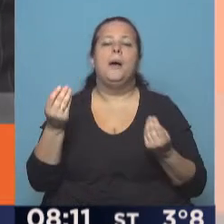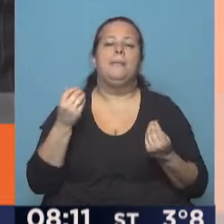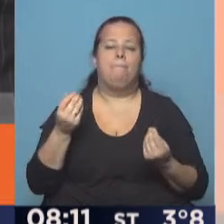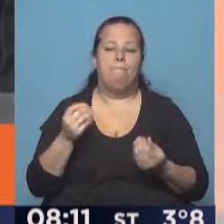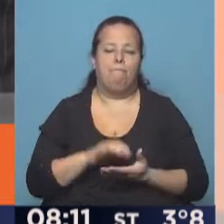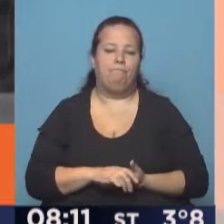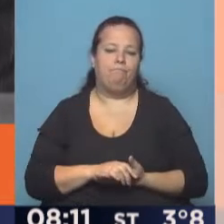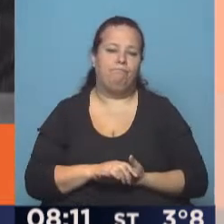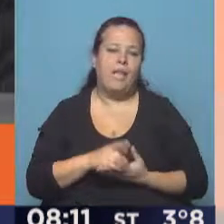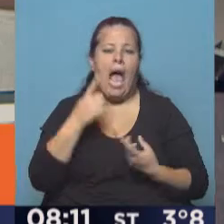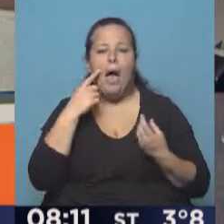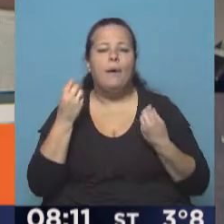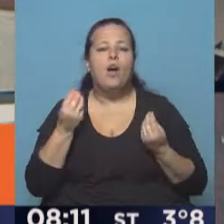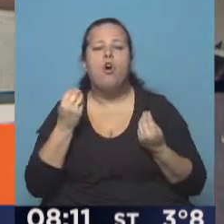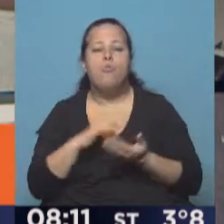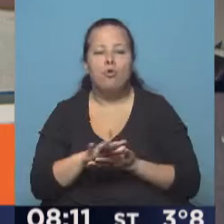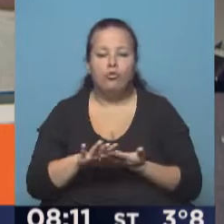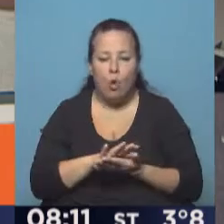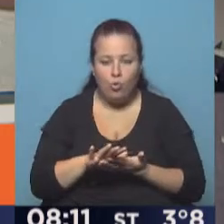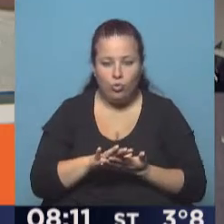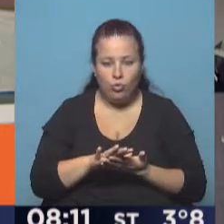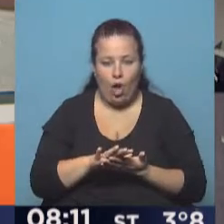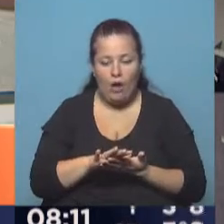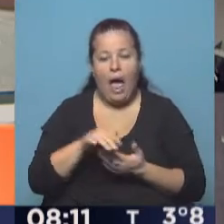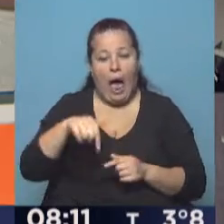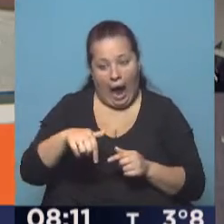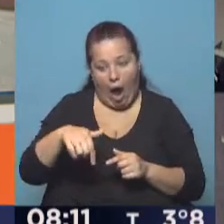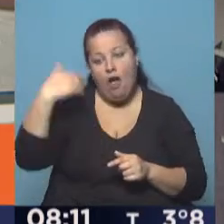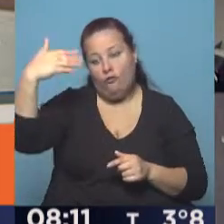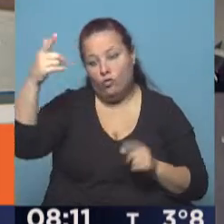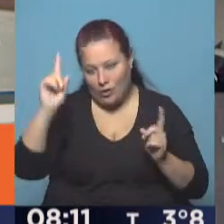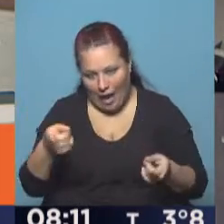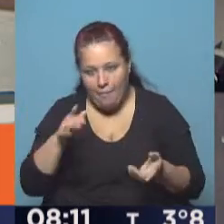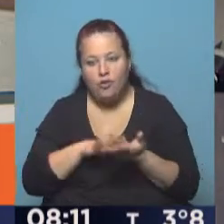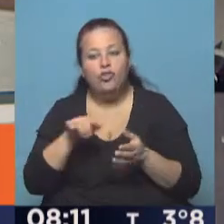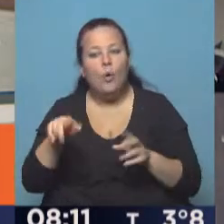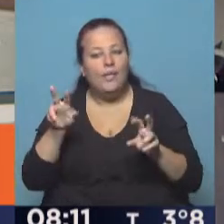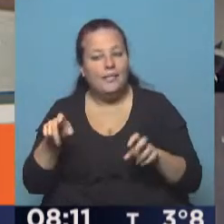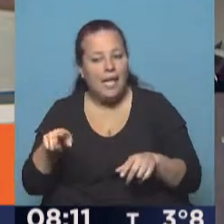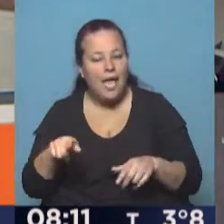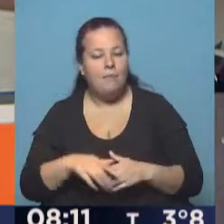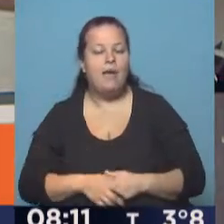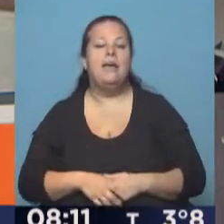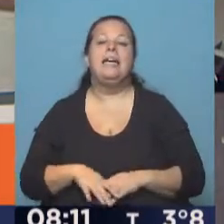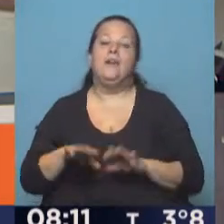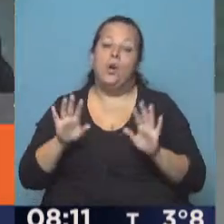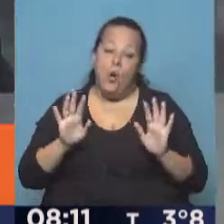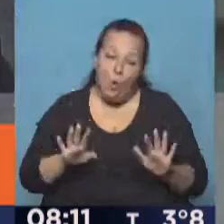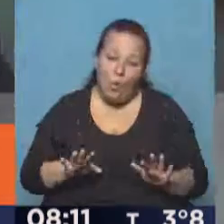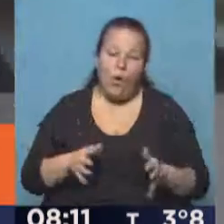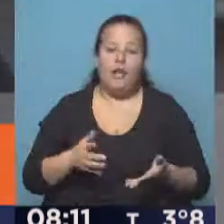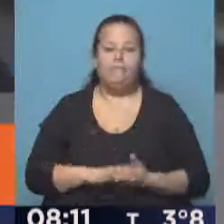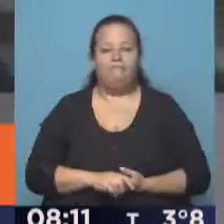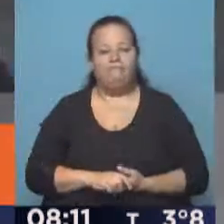para ver qué es lo que se hace en el presente y a futuro, ¿no?, sobre esta situación? Bueno,